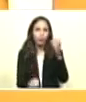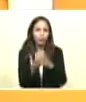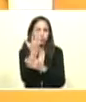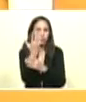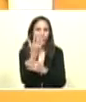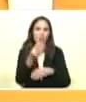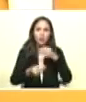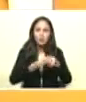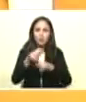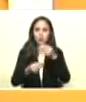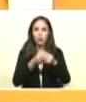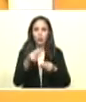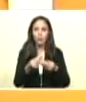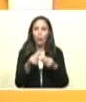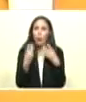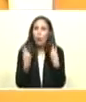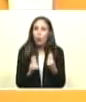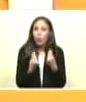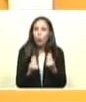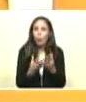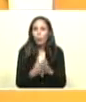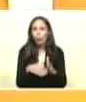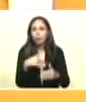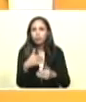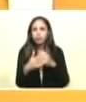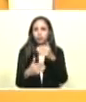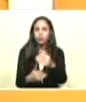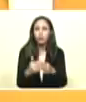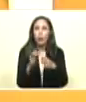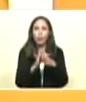La gestación, una gestación de